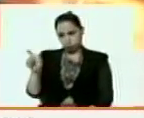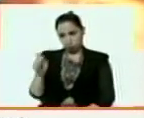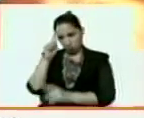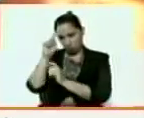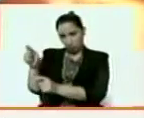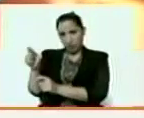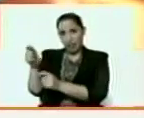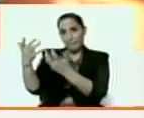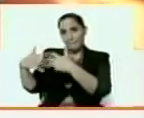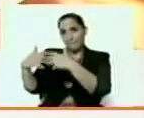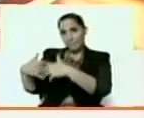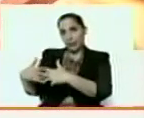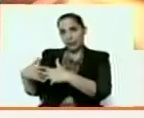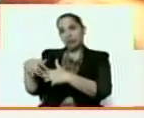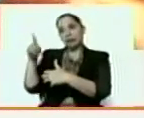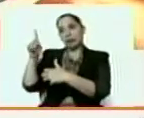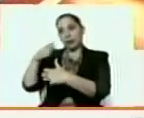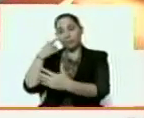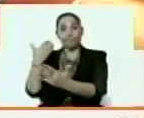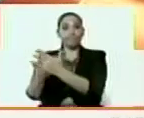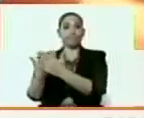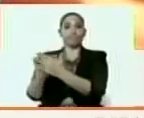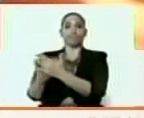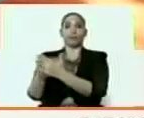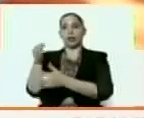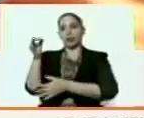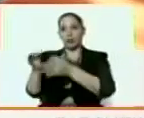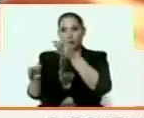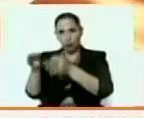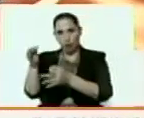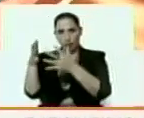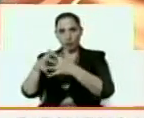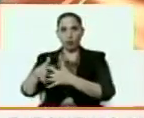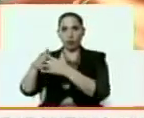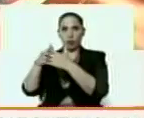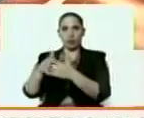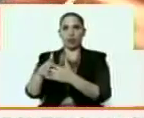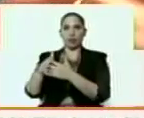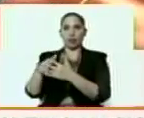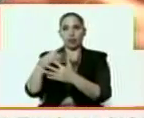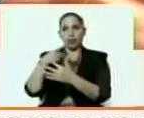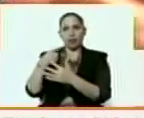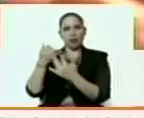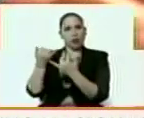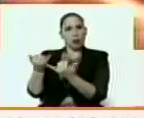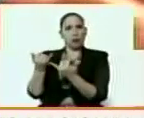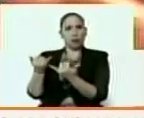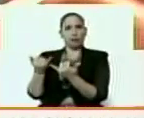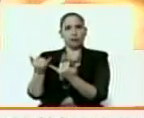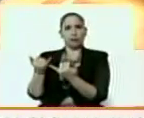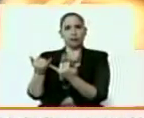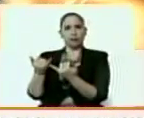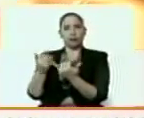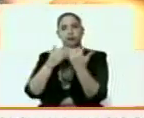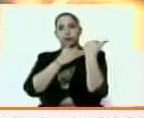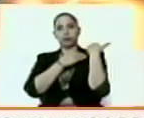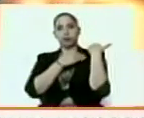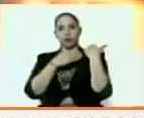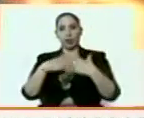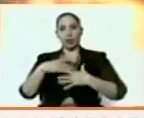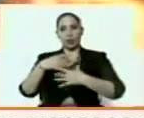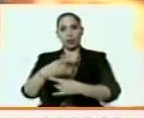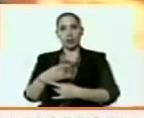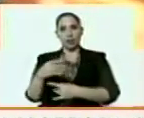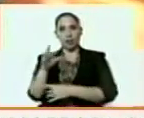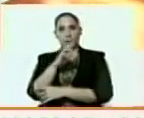de Cristalex, y así consta en el tribunal estadounidense, aparece ahora como representante de los intereses de la